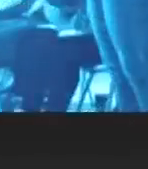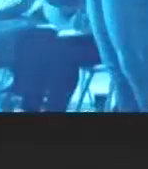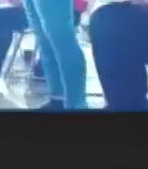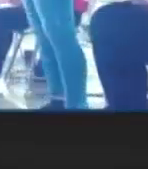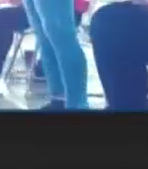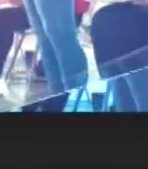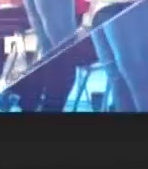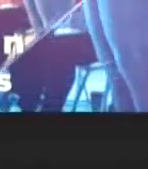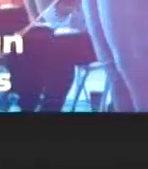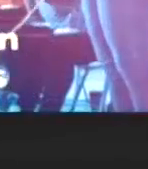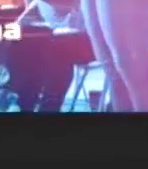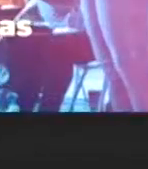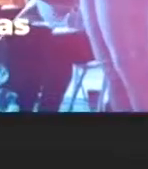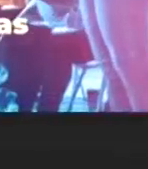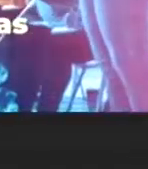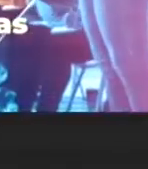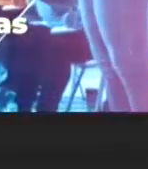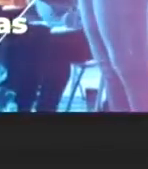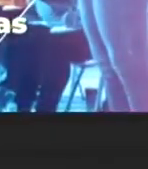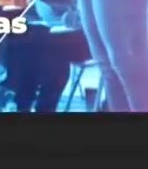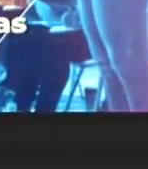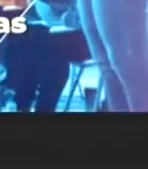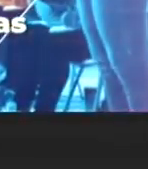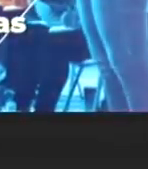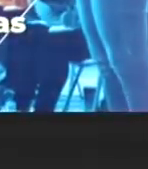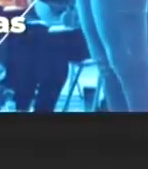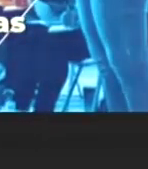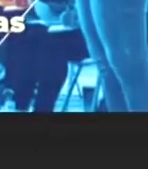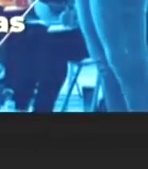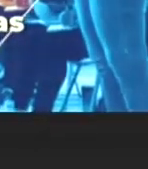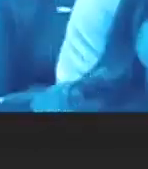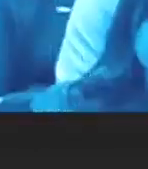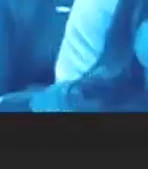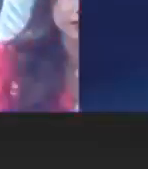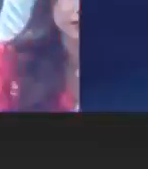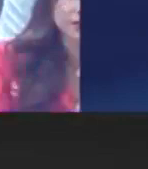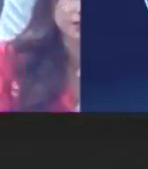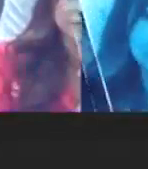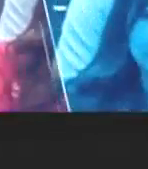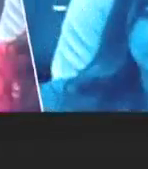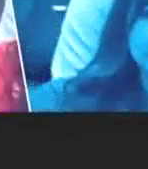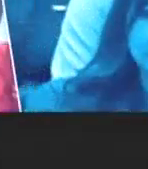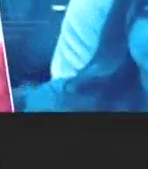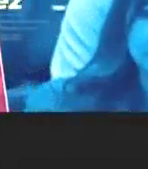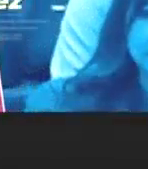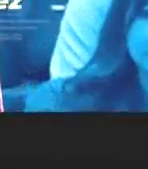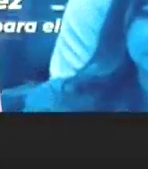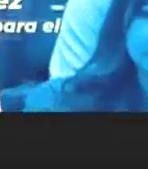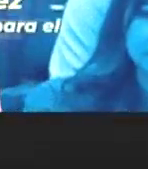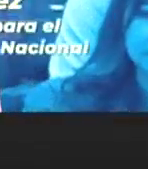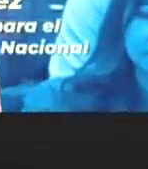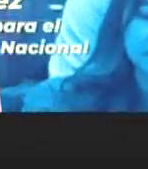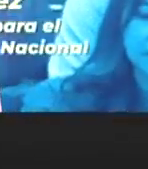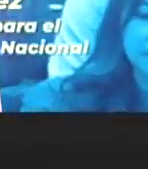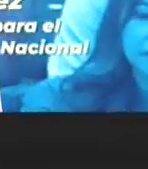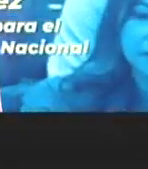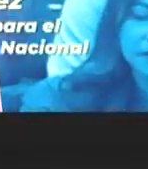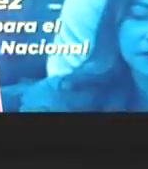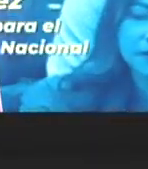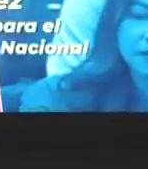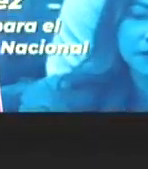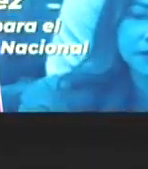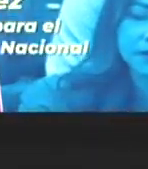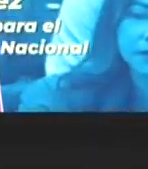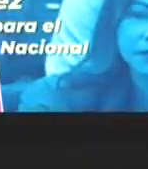de Género y ministra para las Comunas y Movimientos Sociales. Blanca Rosa Ecaut Gómez, presidenta